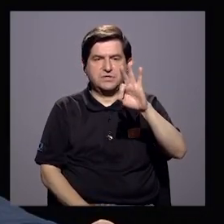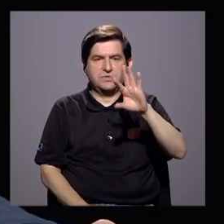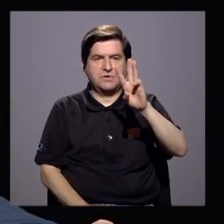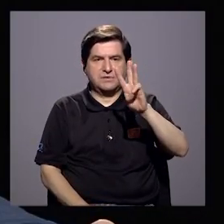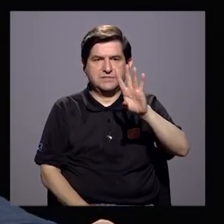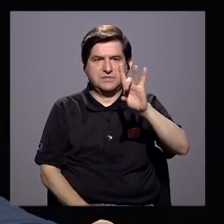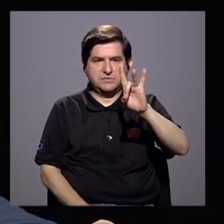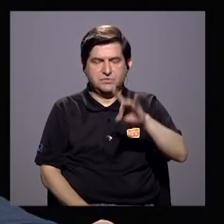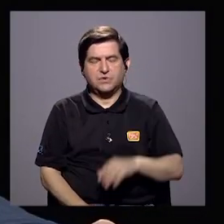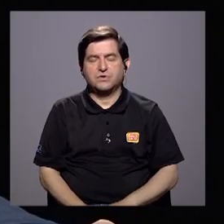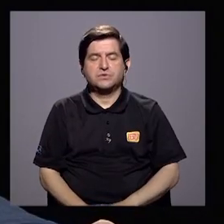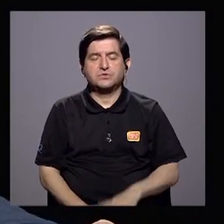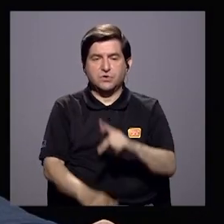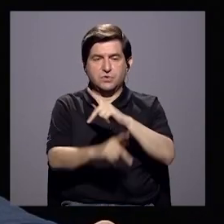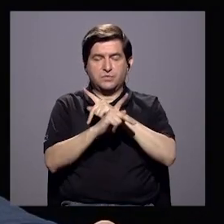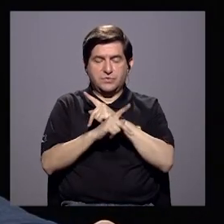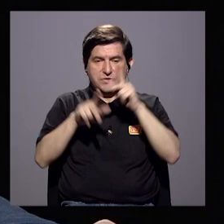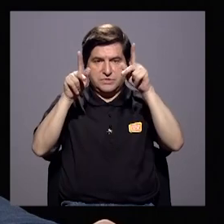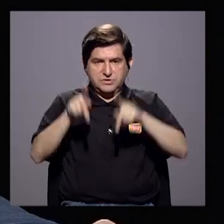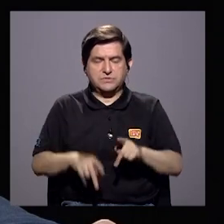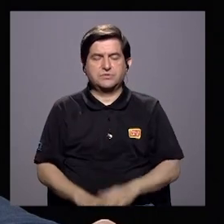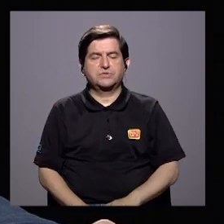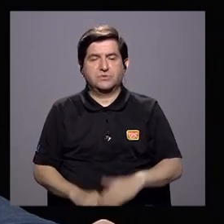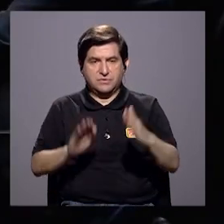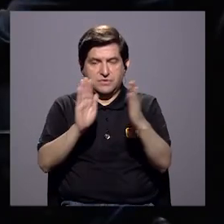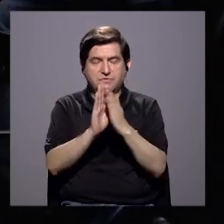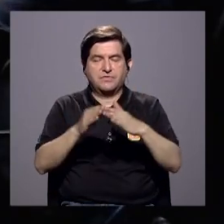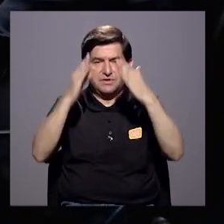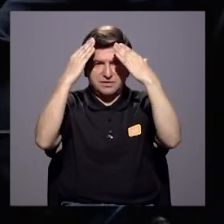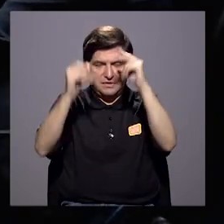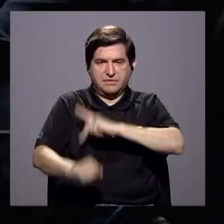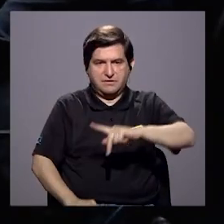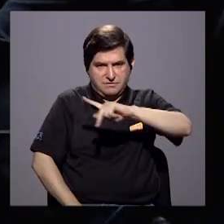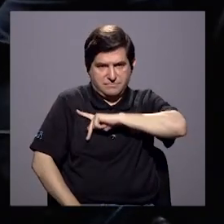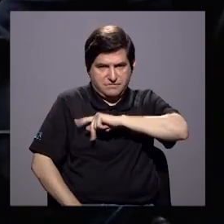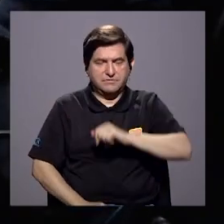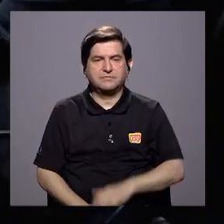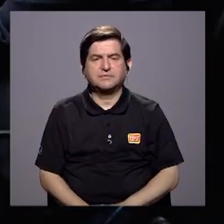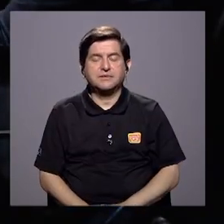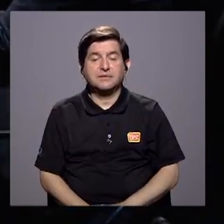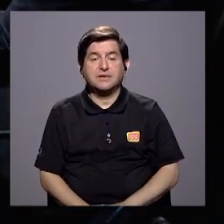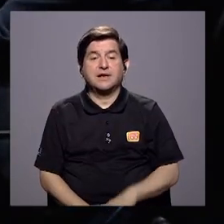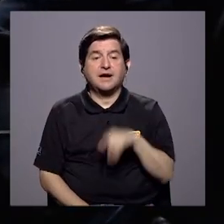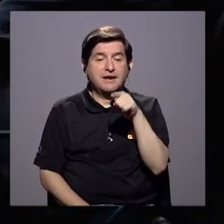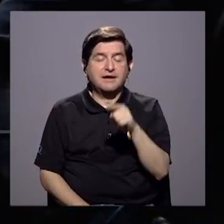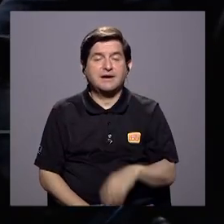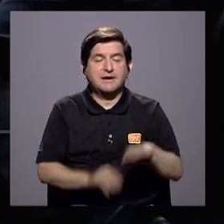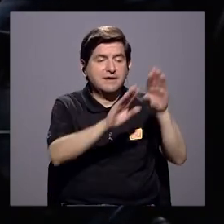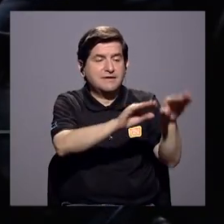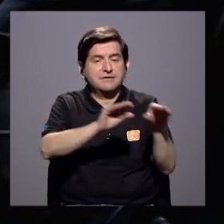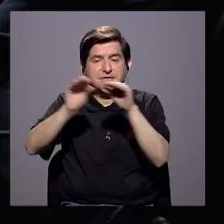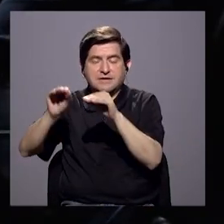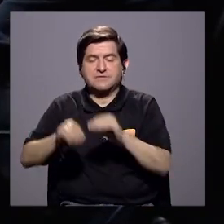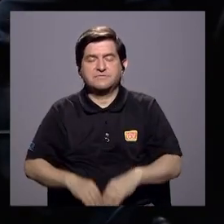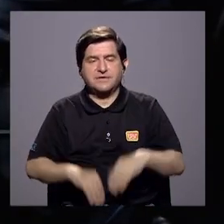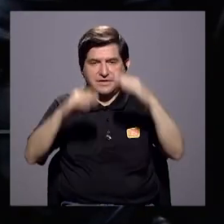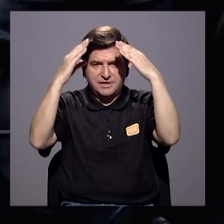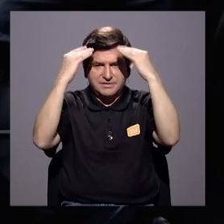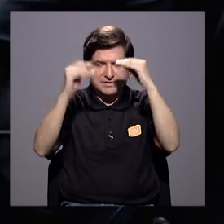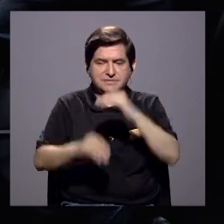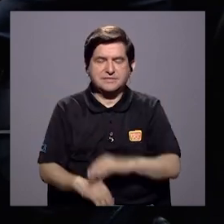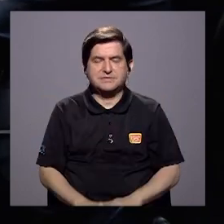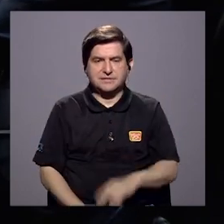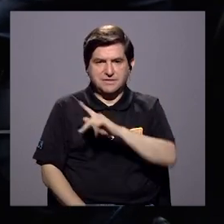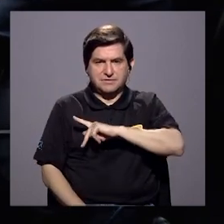la ley de protección de la persona frente al tratamiento sus datos personales establece que para que sea una transferencia de datos personales de una